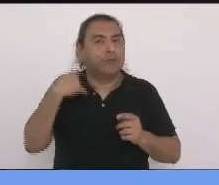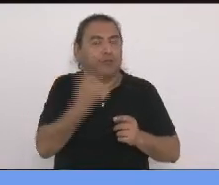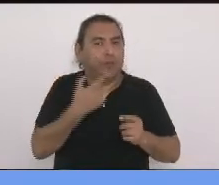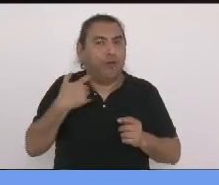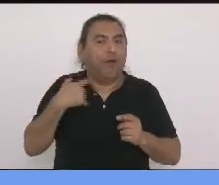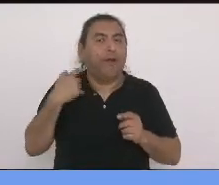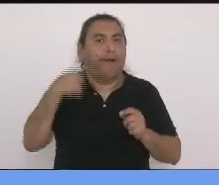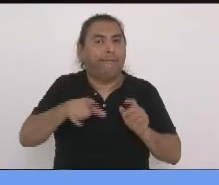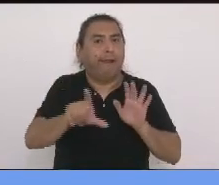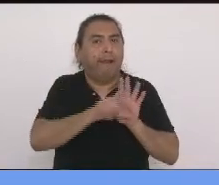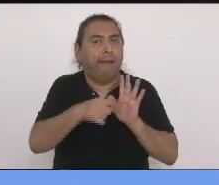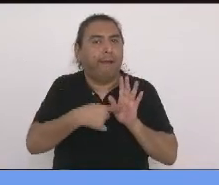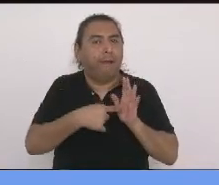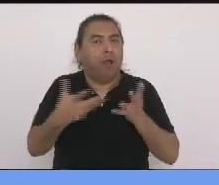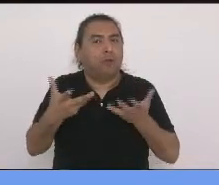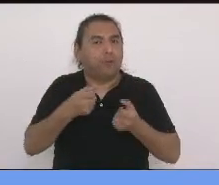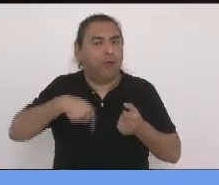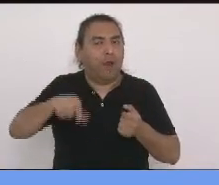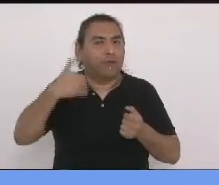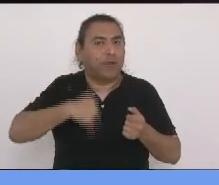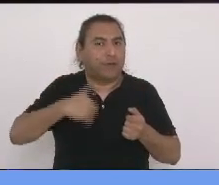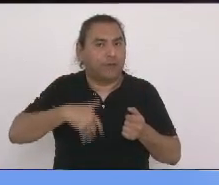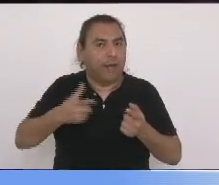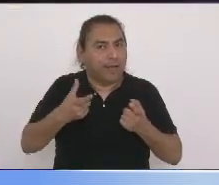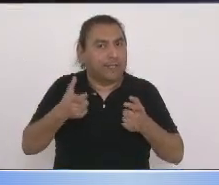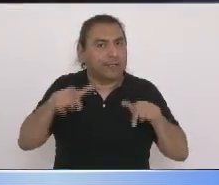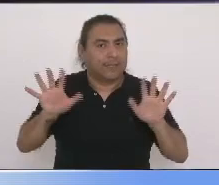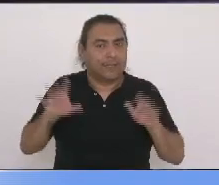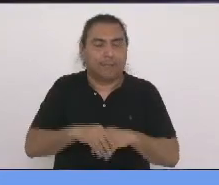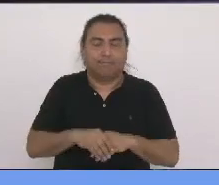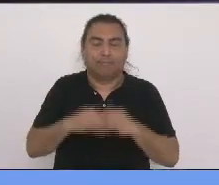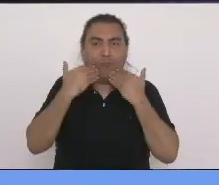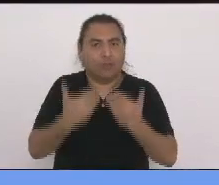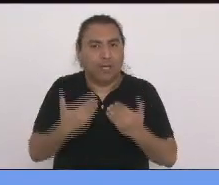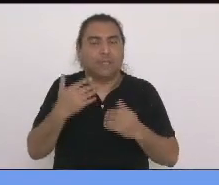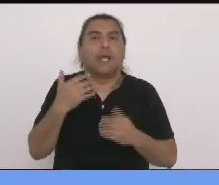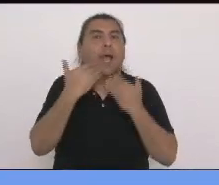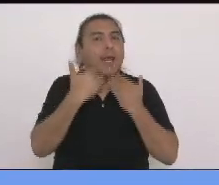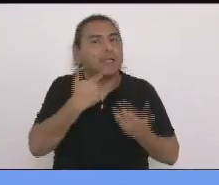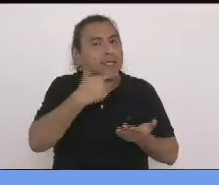ley a los argentinos que lo necesitan muchas gracias gracias senadora tiene